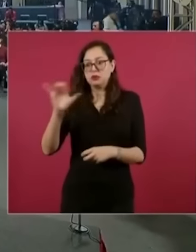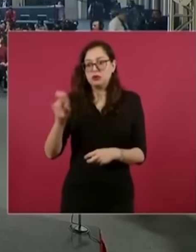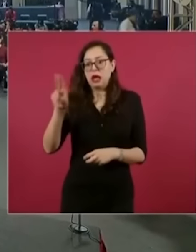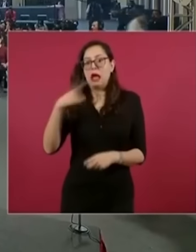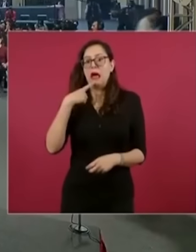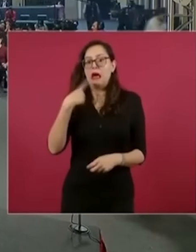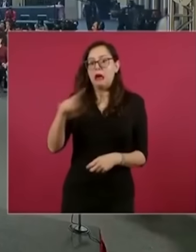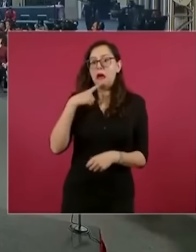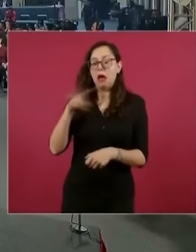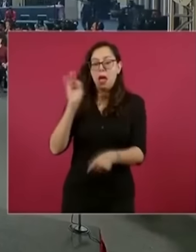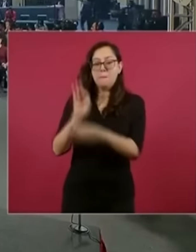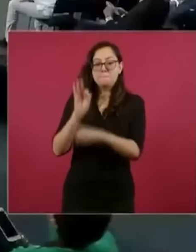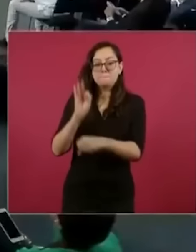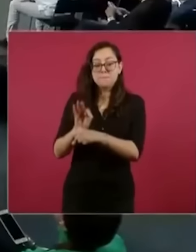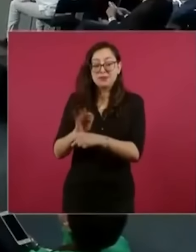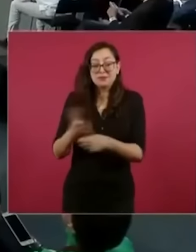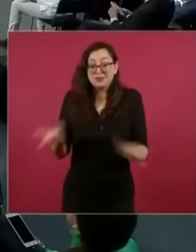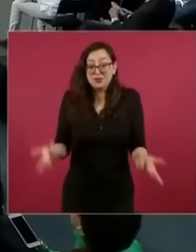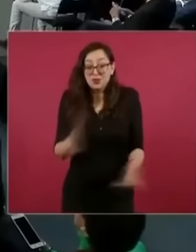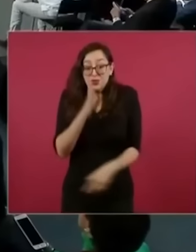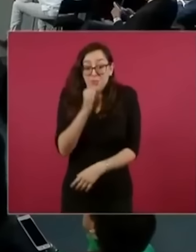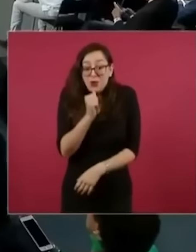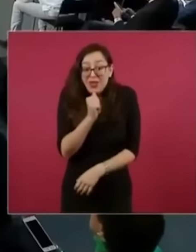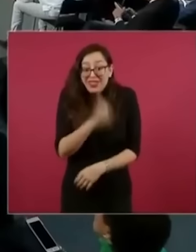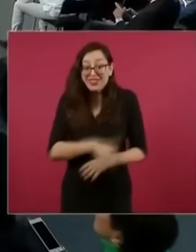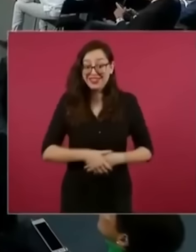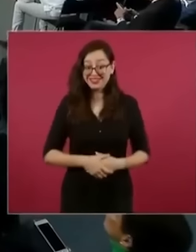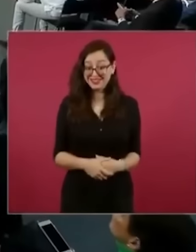se des de eh es que no les